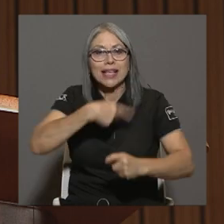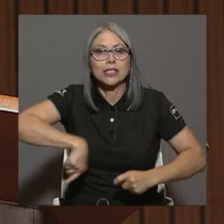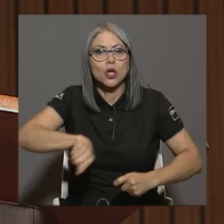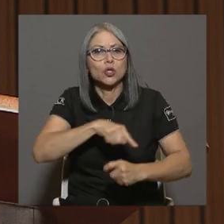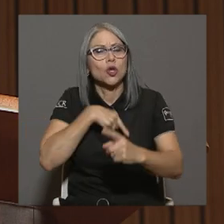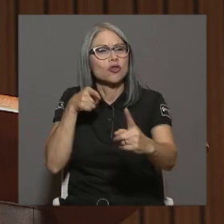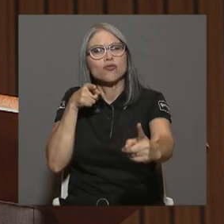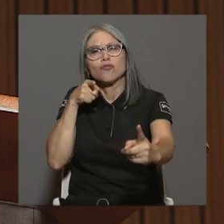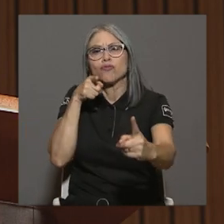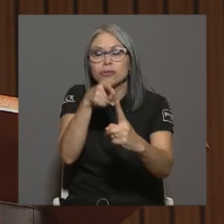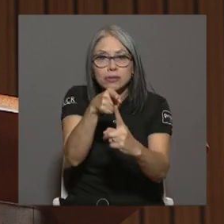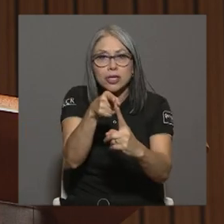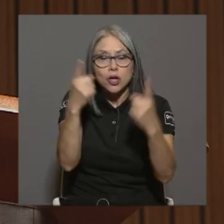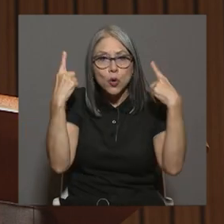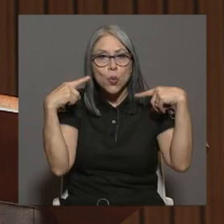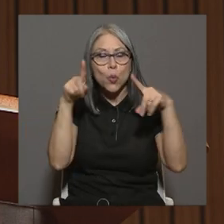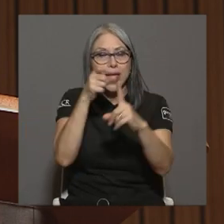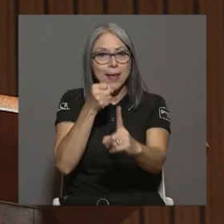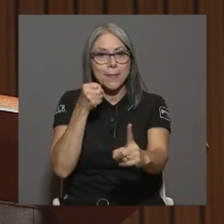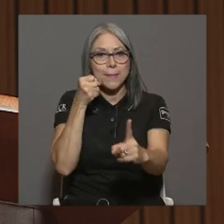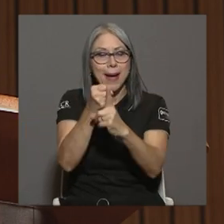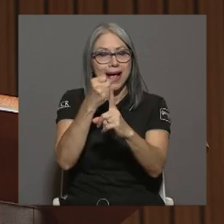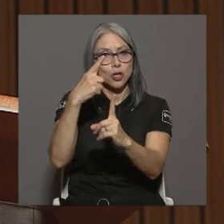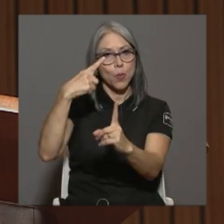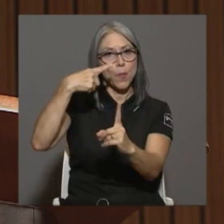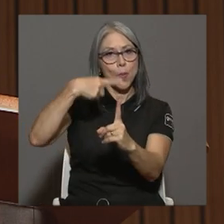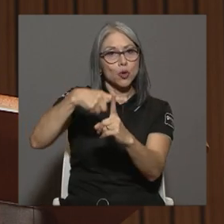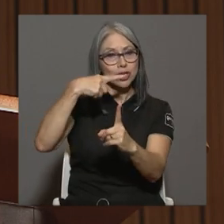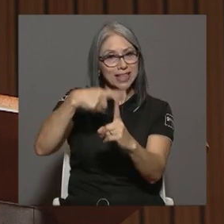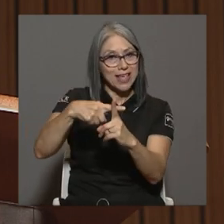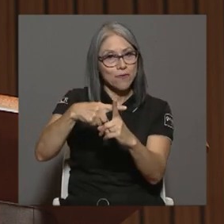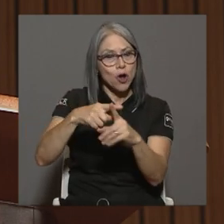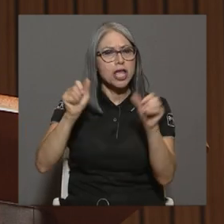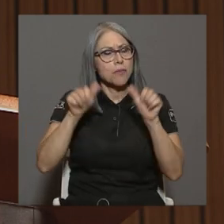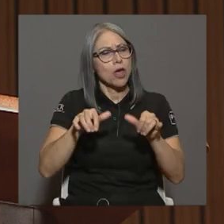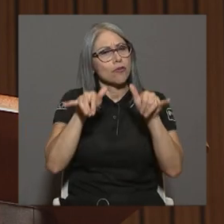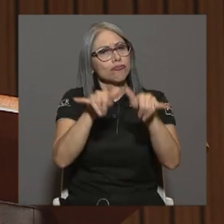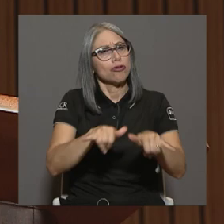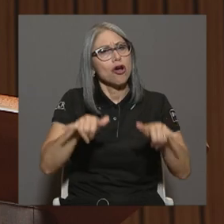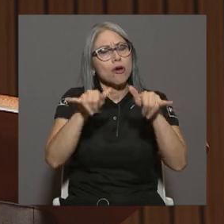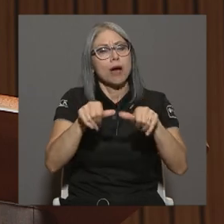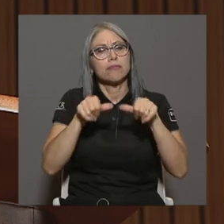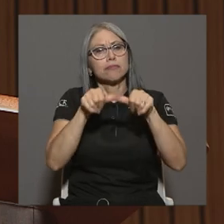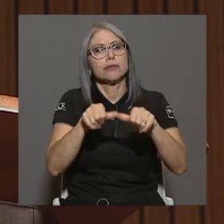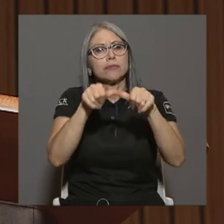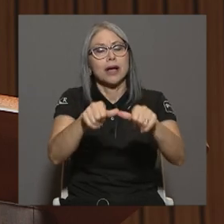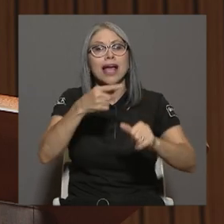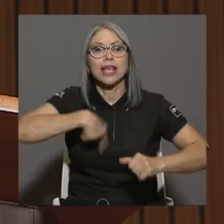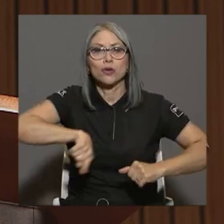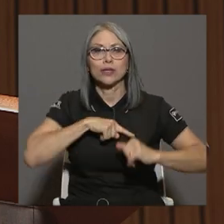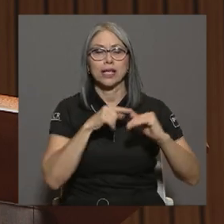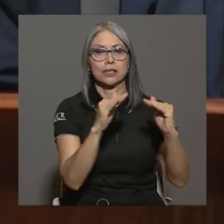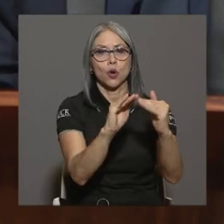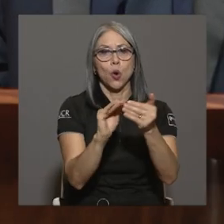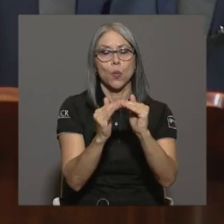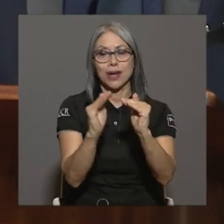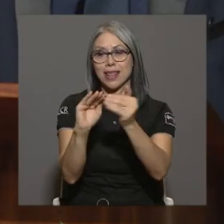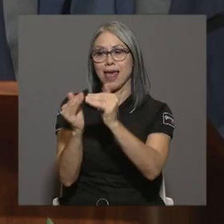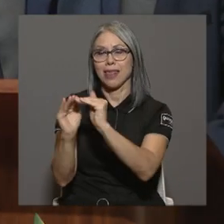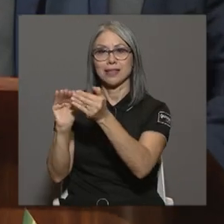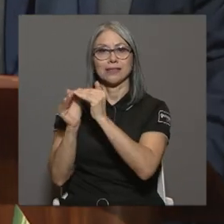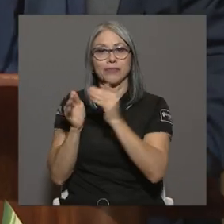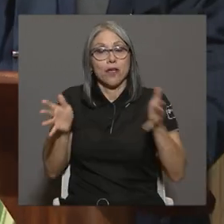generar un impacto positivo y sostenible en nuestras comunidades, fomentando la